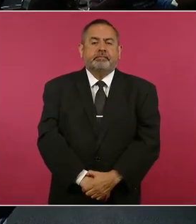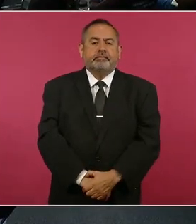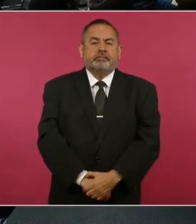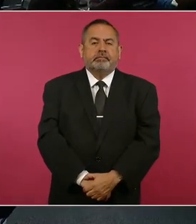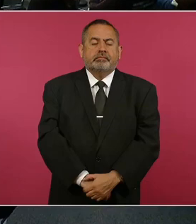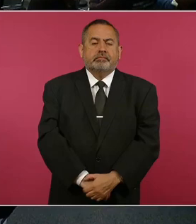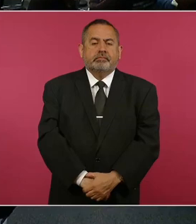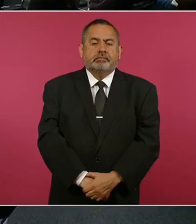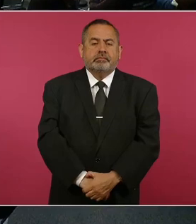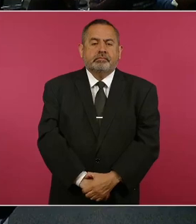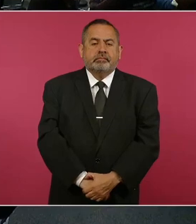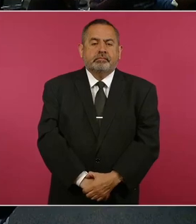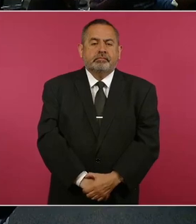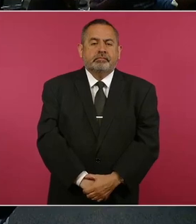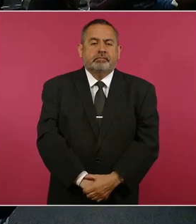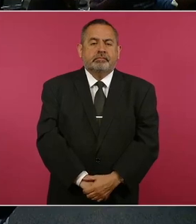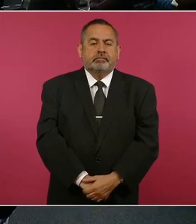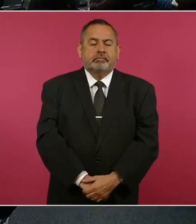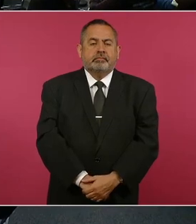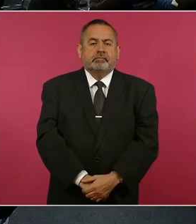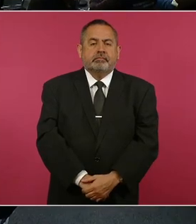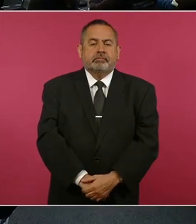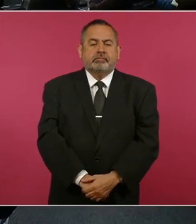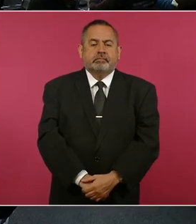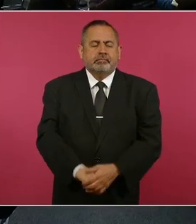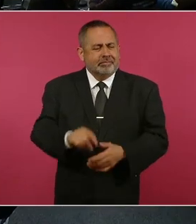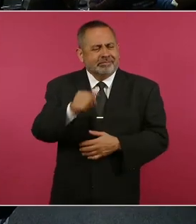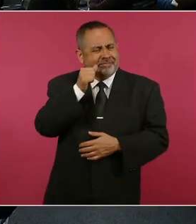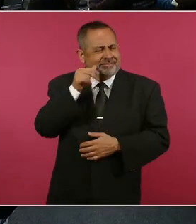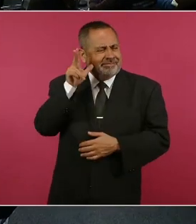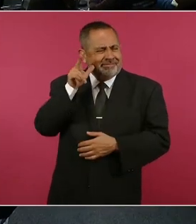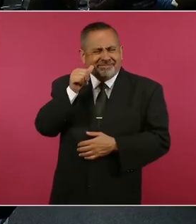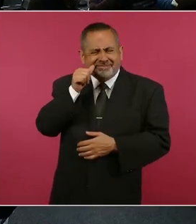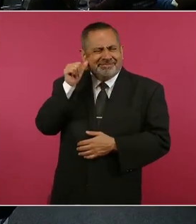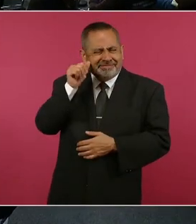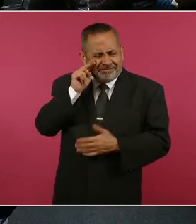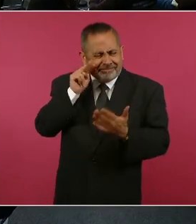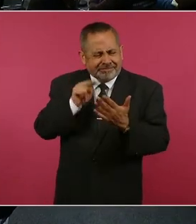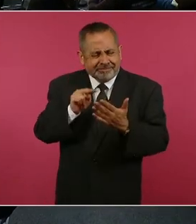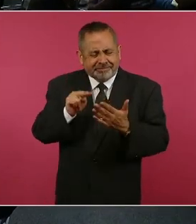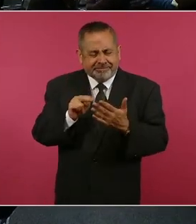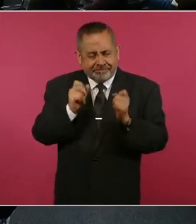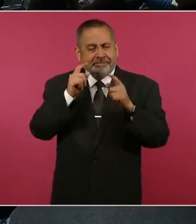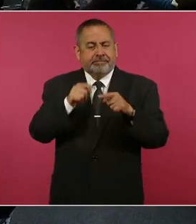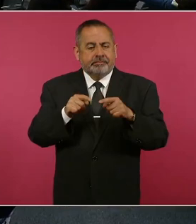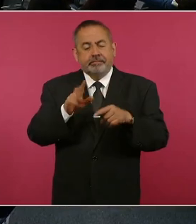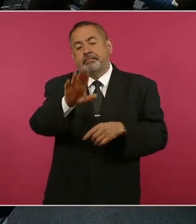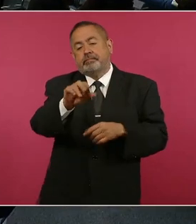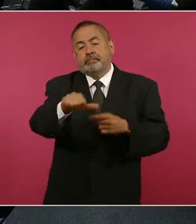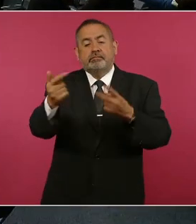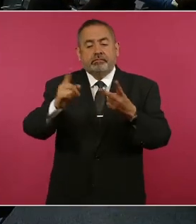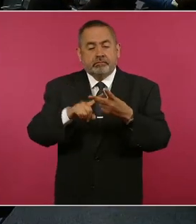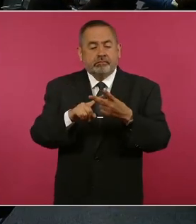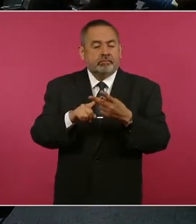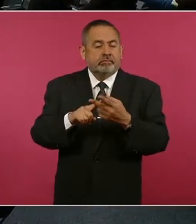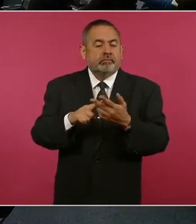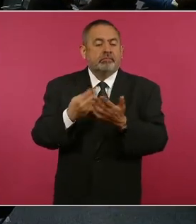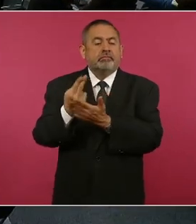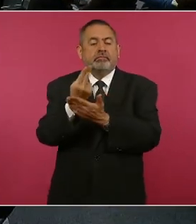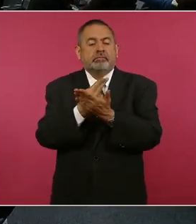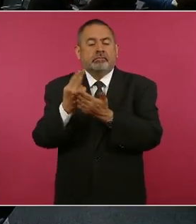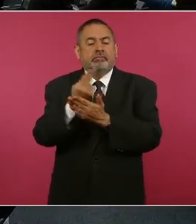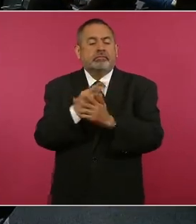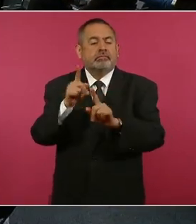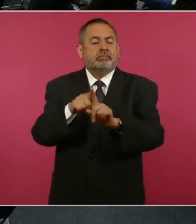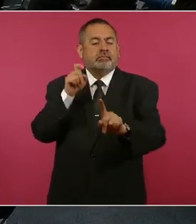No es reciente, porque estoy viendo que no. Lo vi ayer, antier. Me llamó. Ah, y la otra es una caricatura de